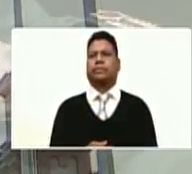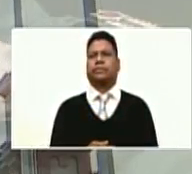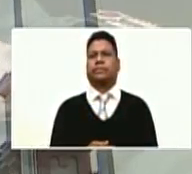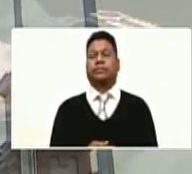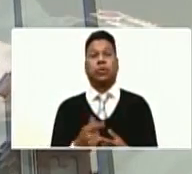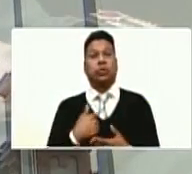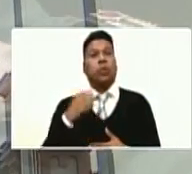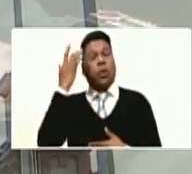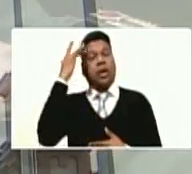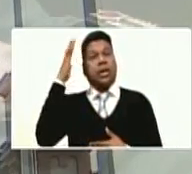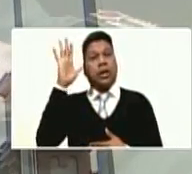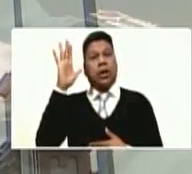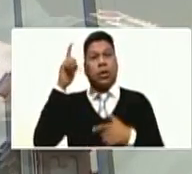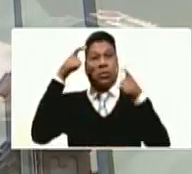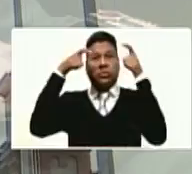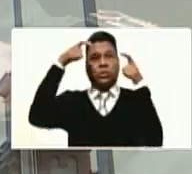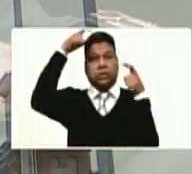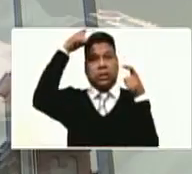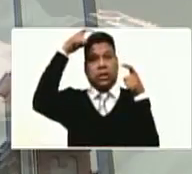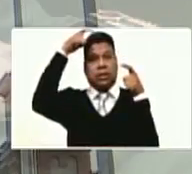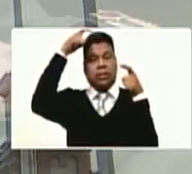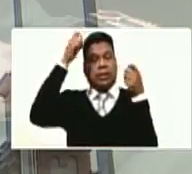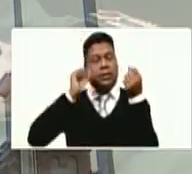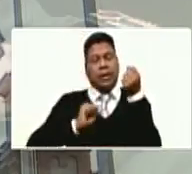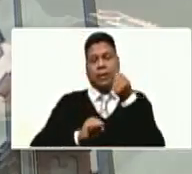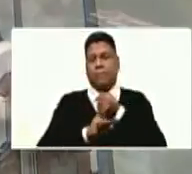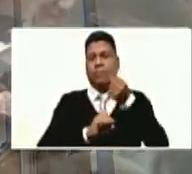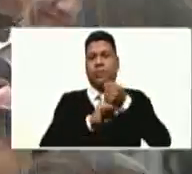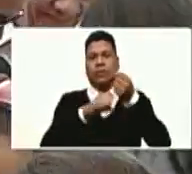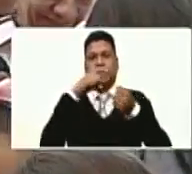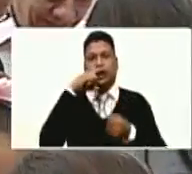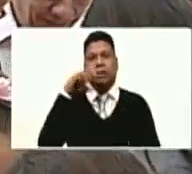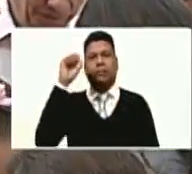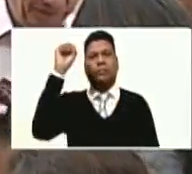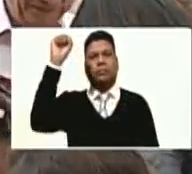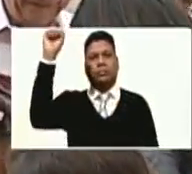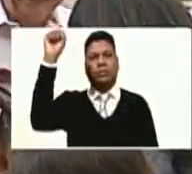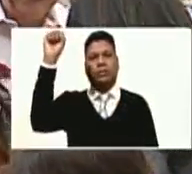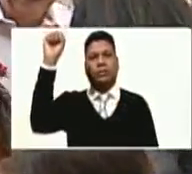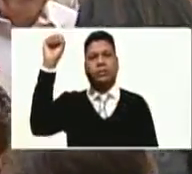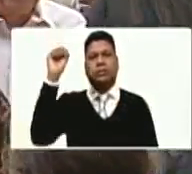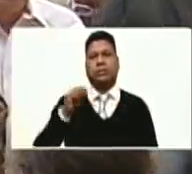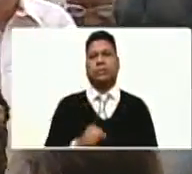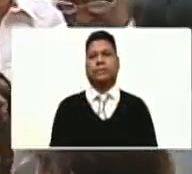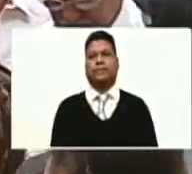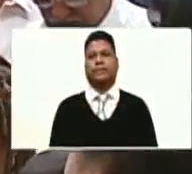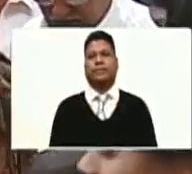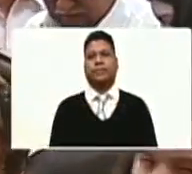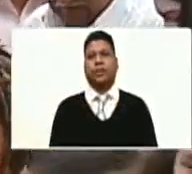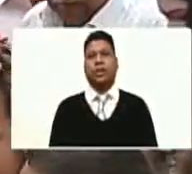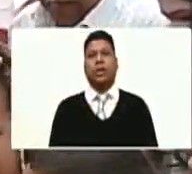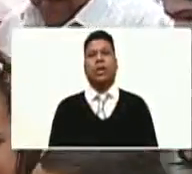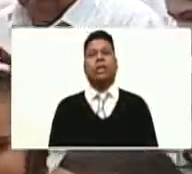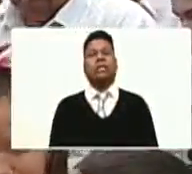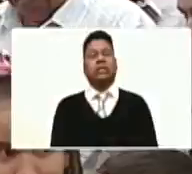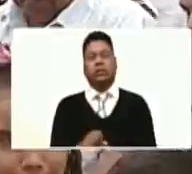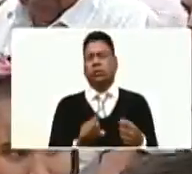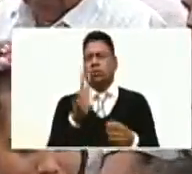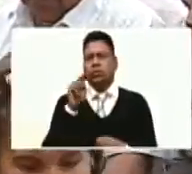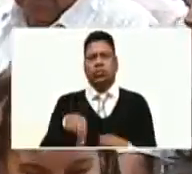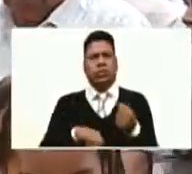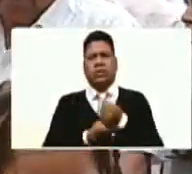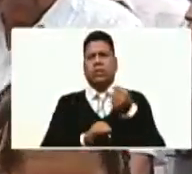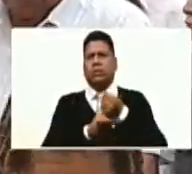Chávez, cuando tomó la decisión de que apoyaran a Nicolás, no se equivocó, porque ha sido muy difícil el momento que se está